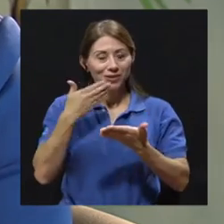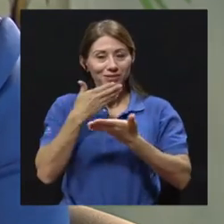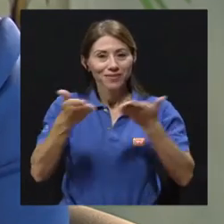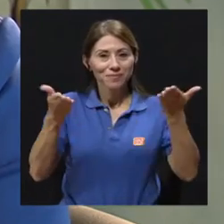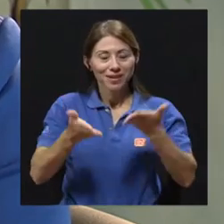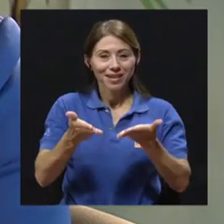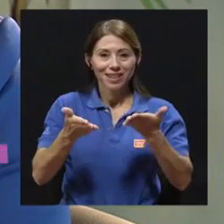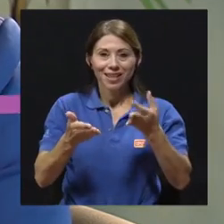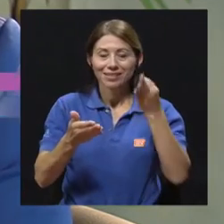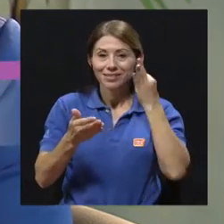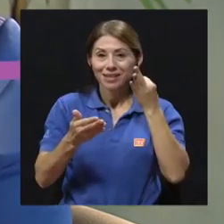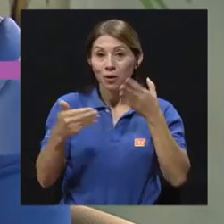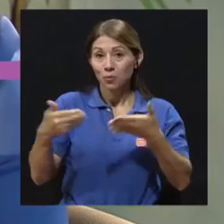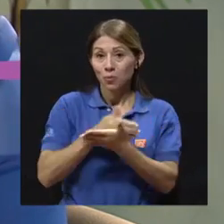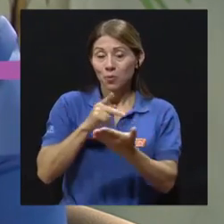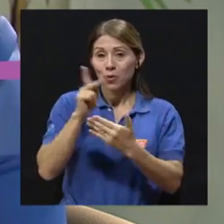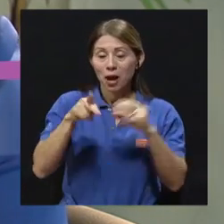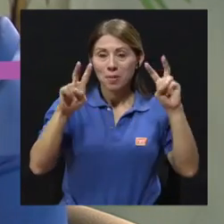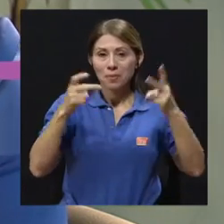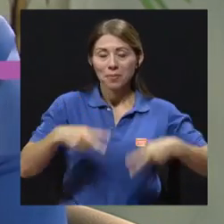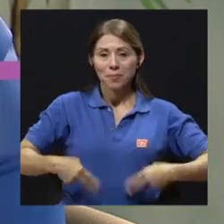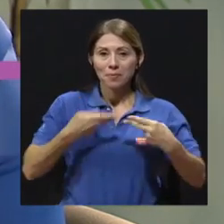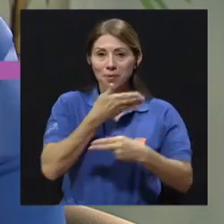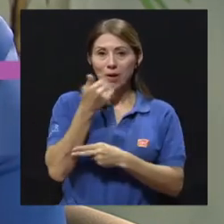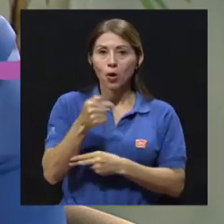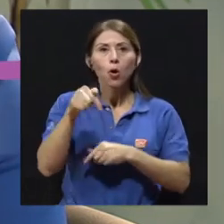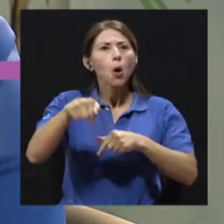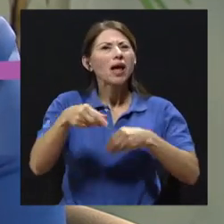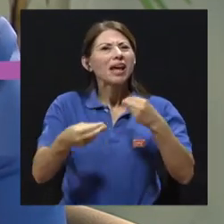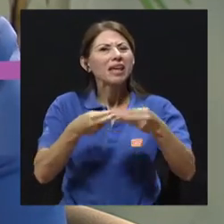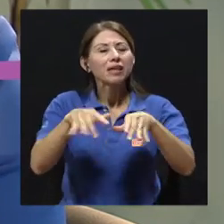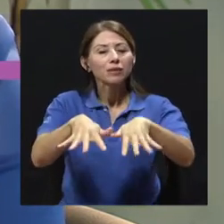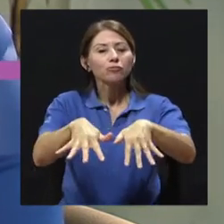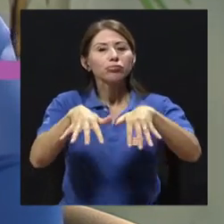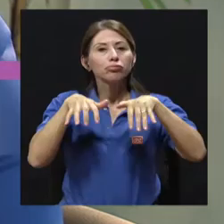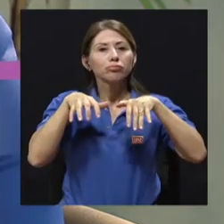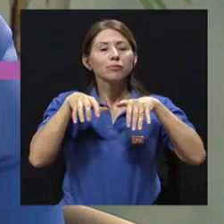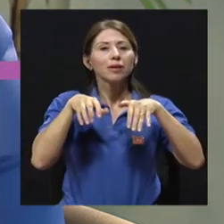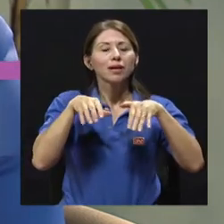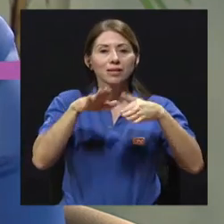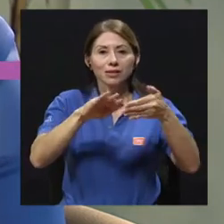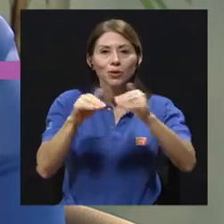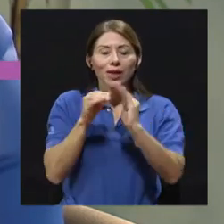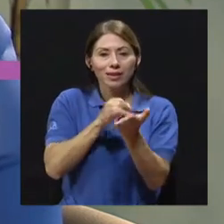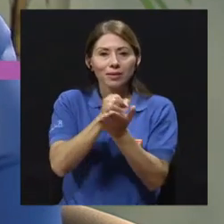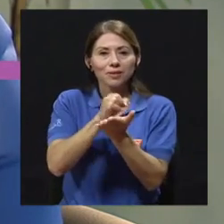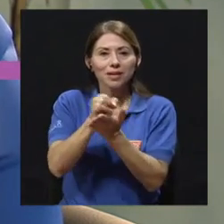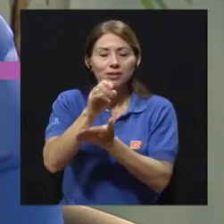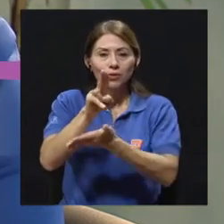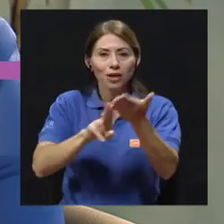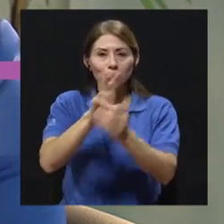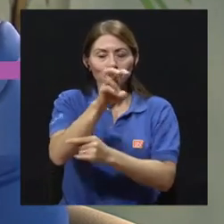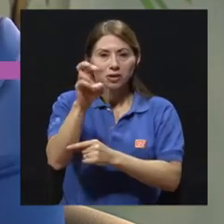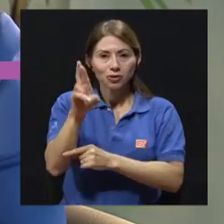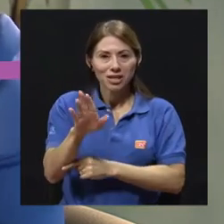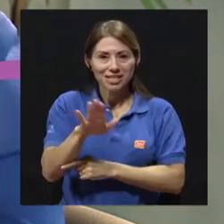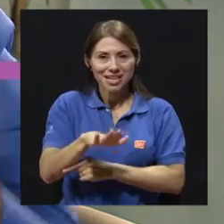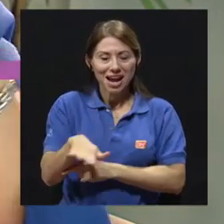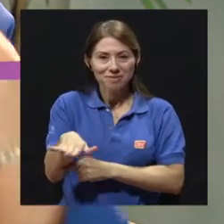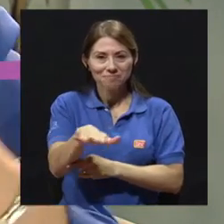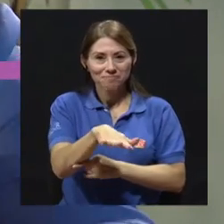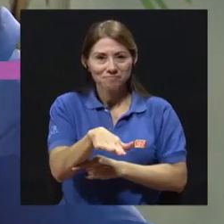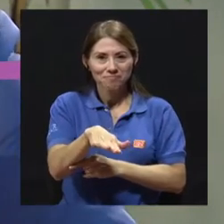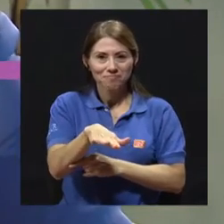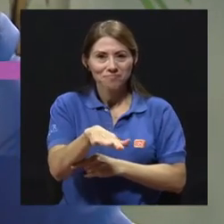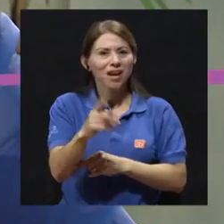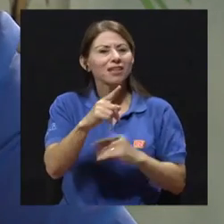bienvenidos y bienvenidas a un nuevo programa de Vivir Mejor. Hoy nos encontramos desde el auditorio de la Ciudad de la Investigación de la Universidad de Costa Rica, propiamente a